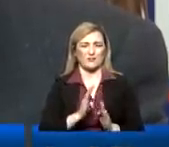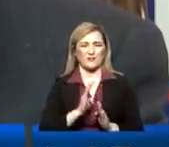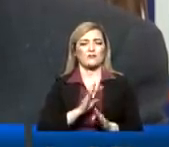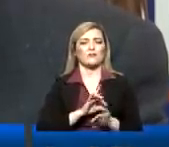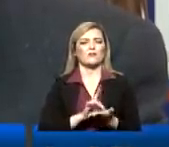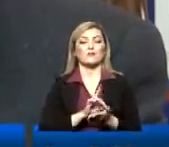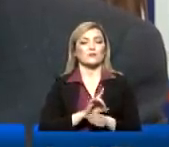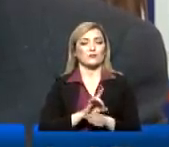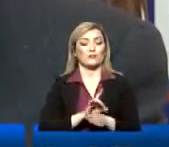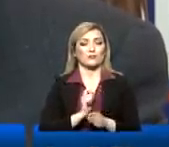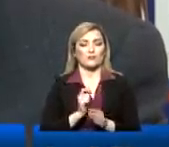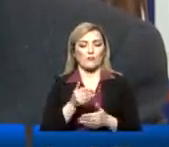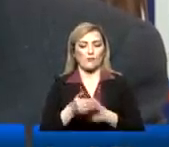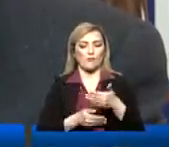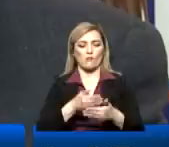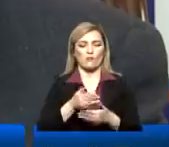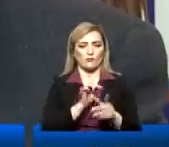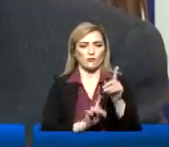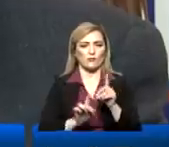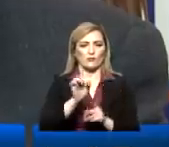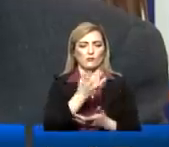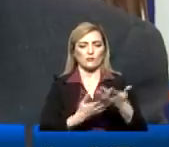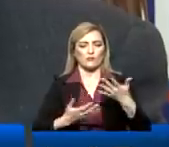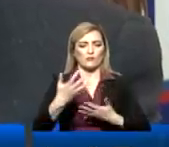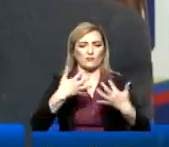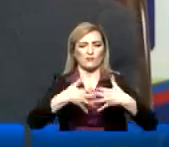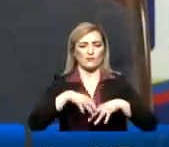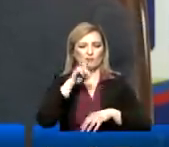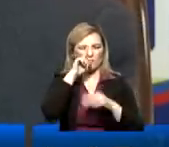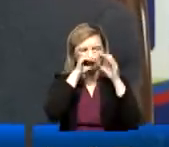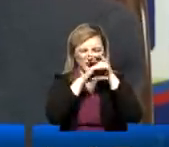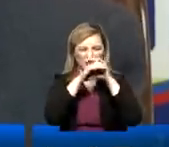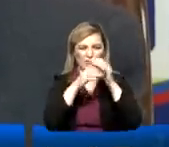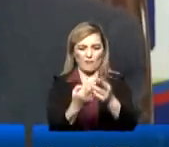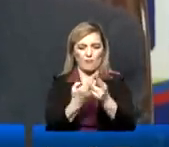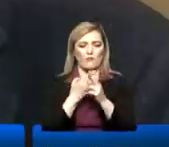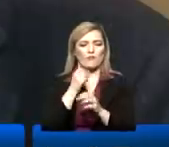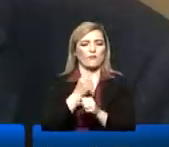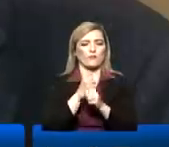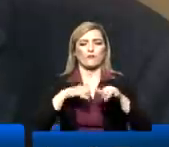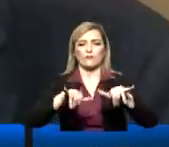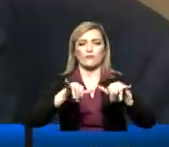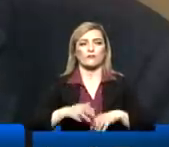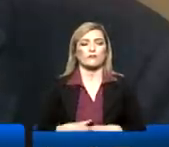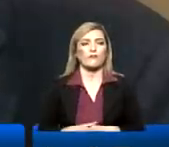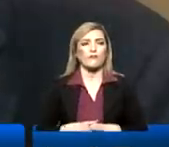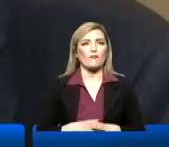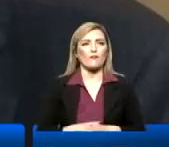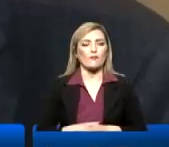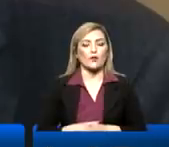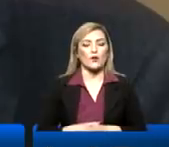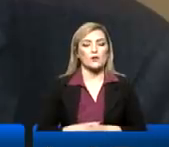que están procesando las muestras para diagnóstico molecular de COVID-19 continúen su trabajo. Espero que